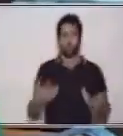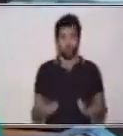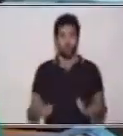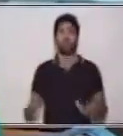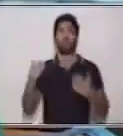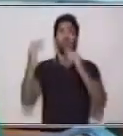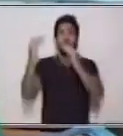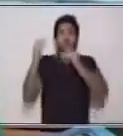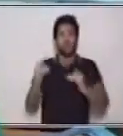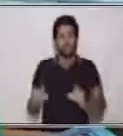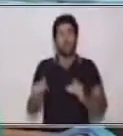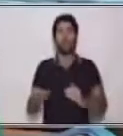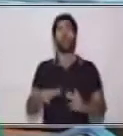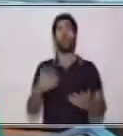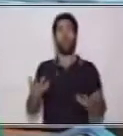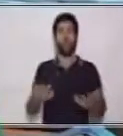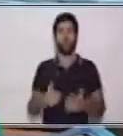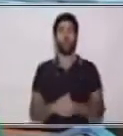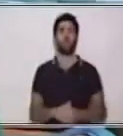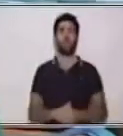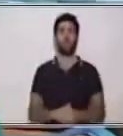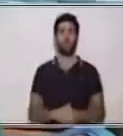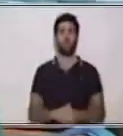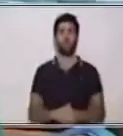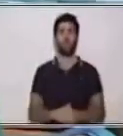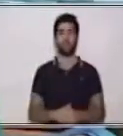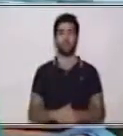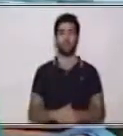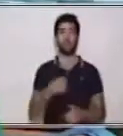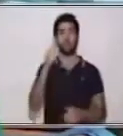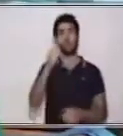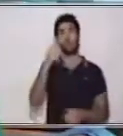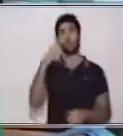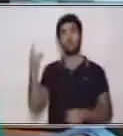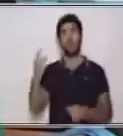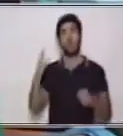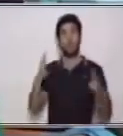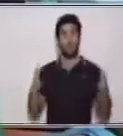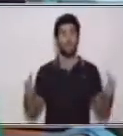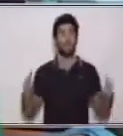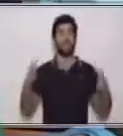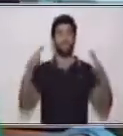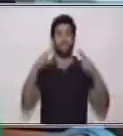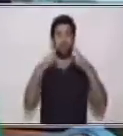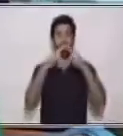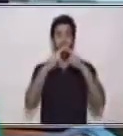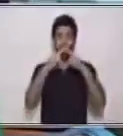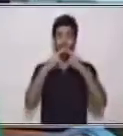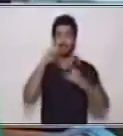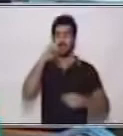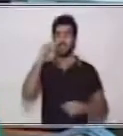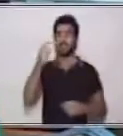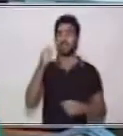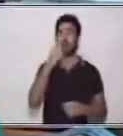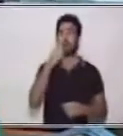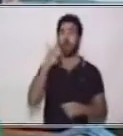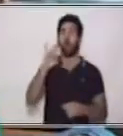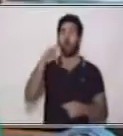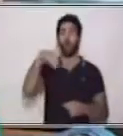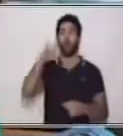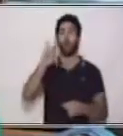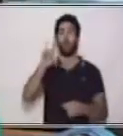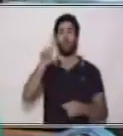Y te invito a que sepas que el volcán de Tajumulco, que lo tenemos en el departamento de